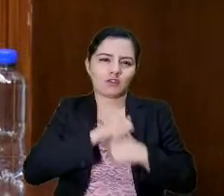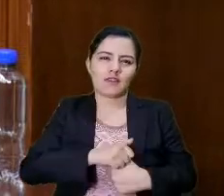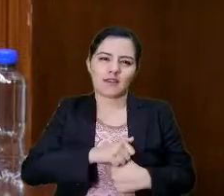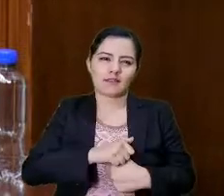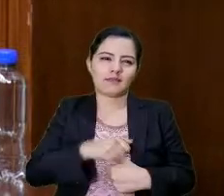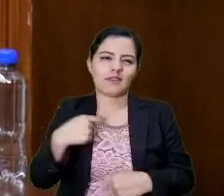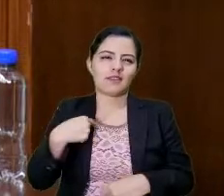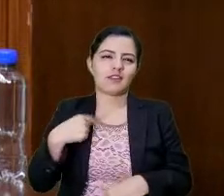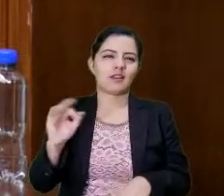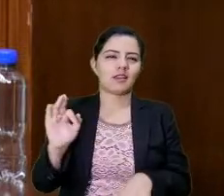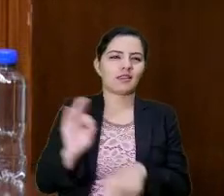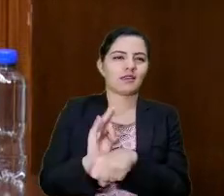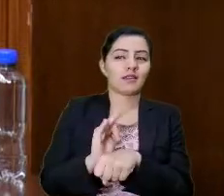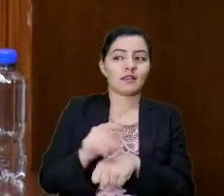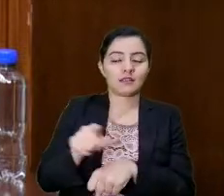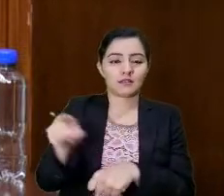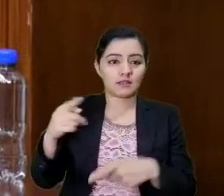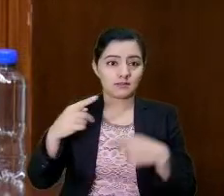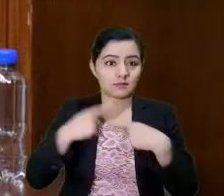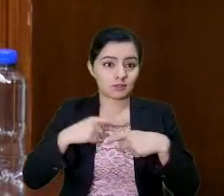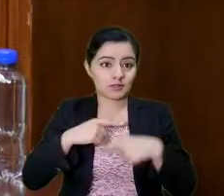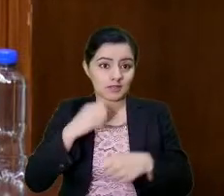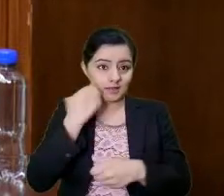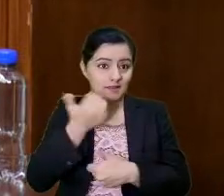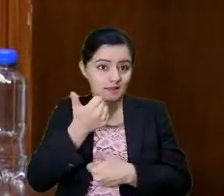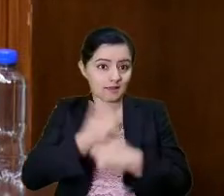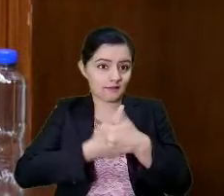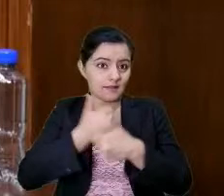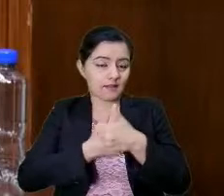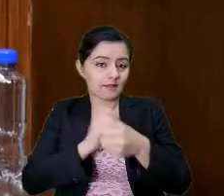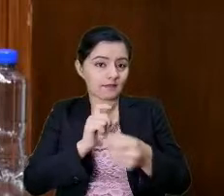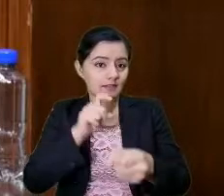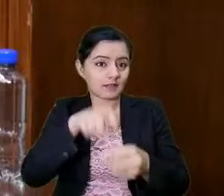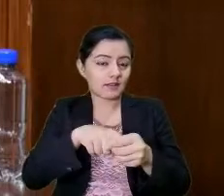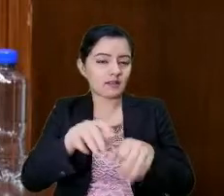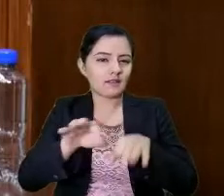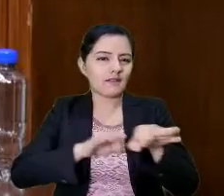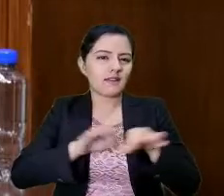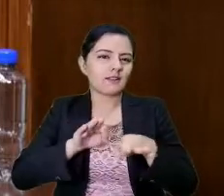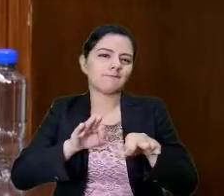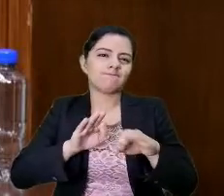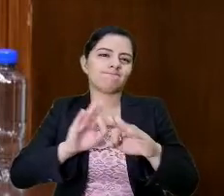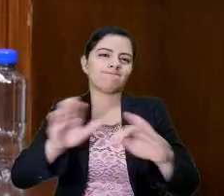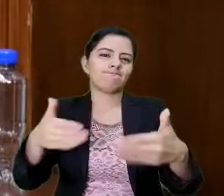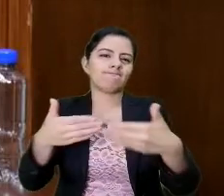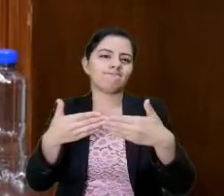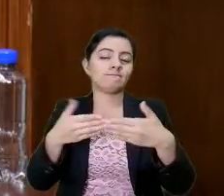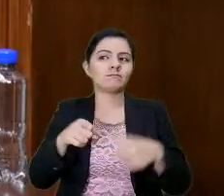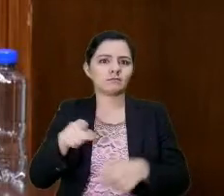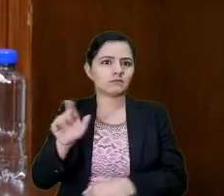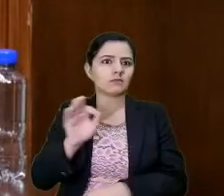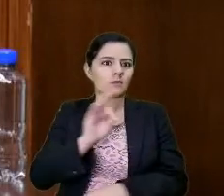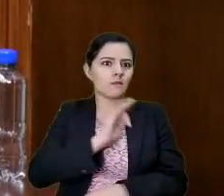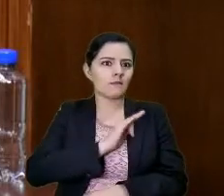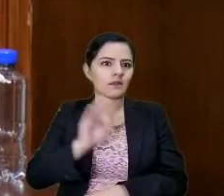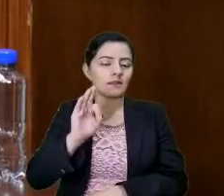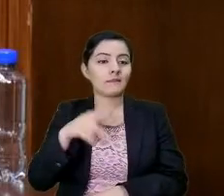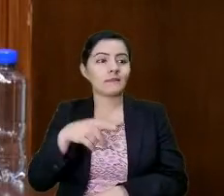miles de aspirantes con excelentes capacidades para un cargo de tal magnitud, solo por no